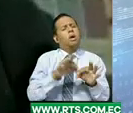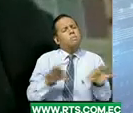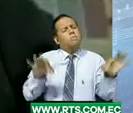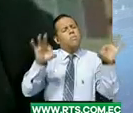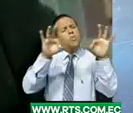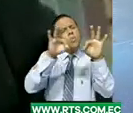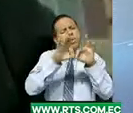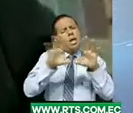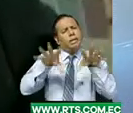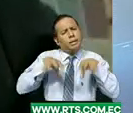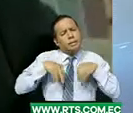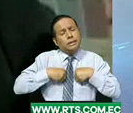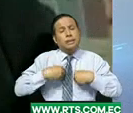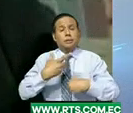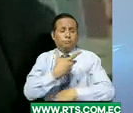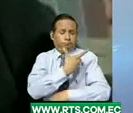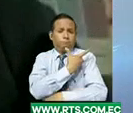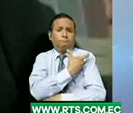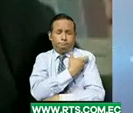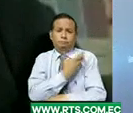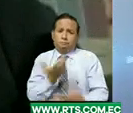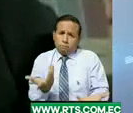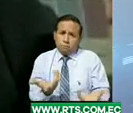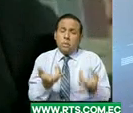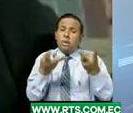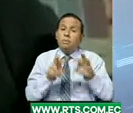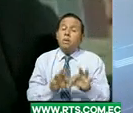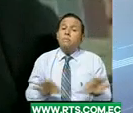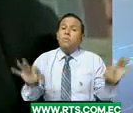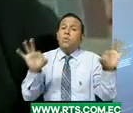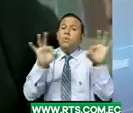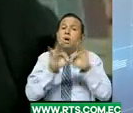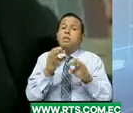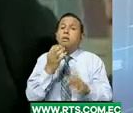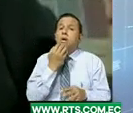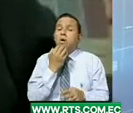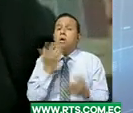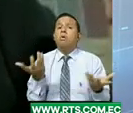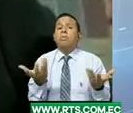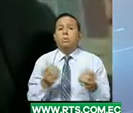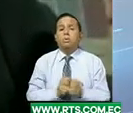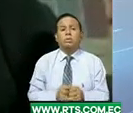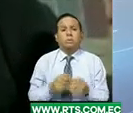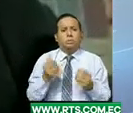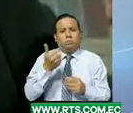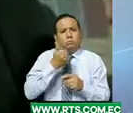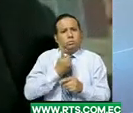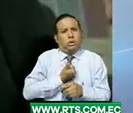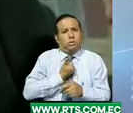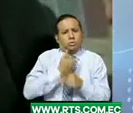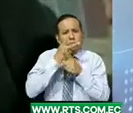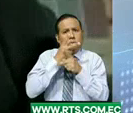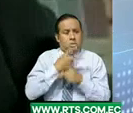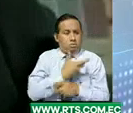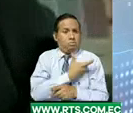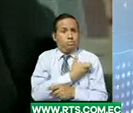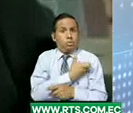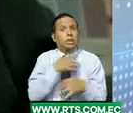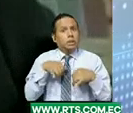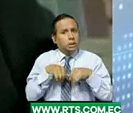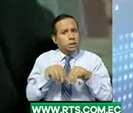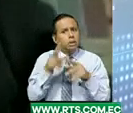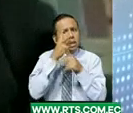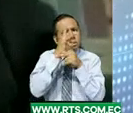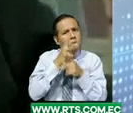la vacuna, así como también de la importancia de, a pesar de estar vacunados, mantener las medidas de bioseguridad